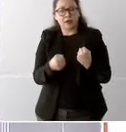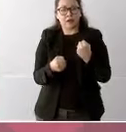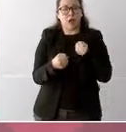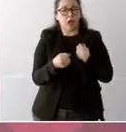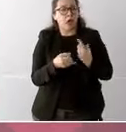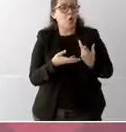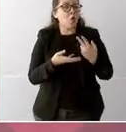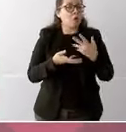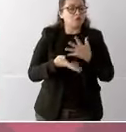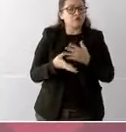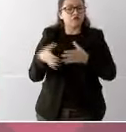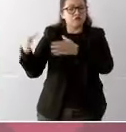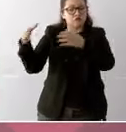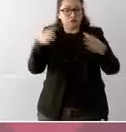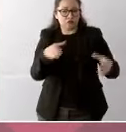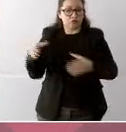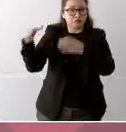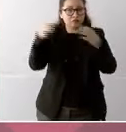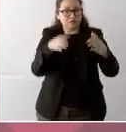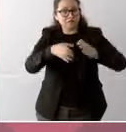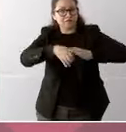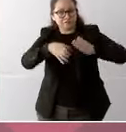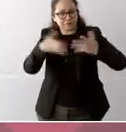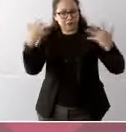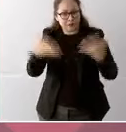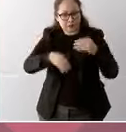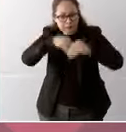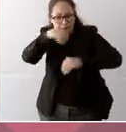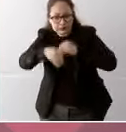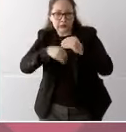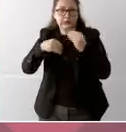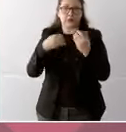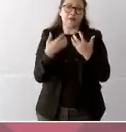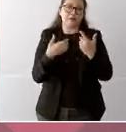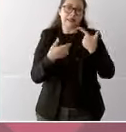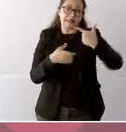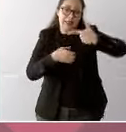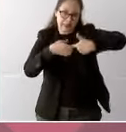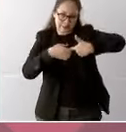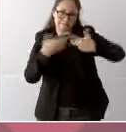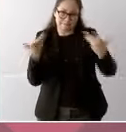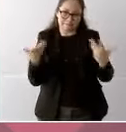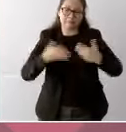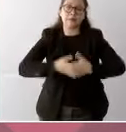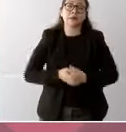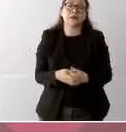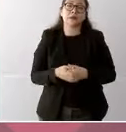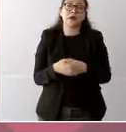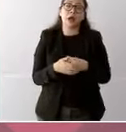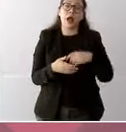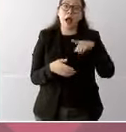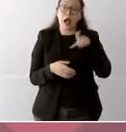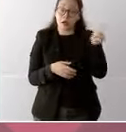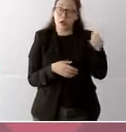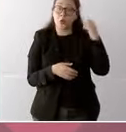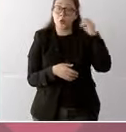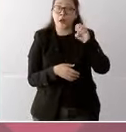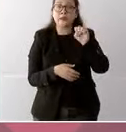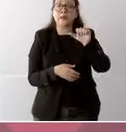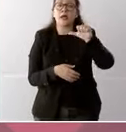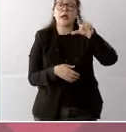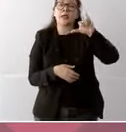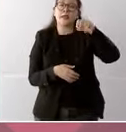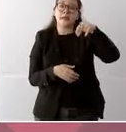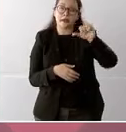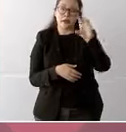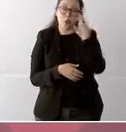producción. Entonces, con la coquizadora de Salina Cruz,